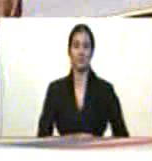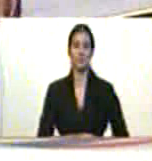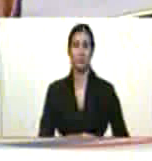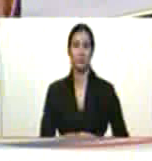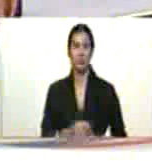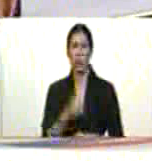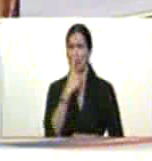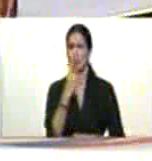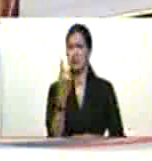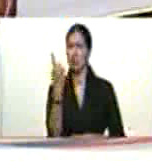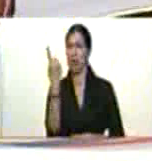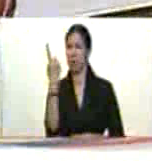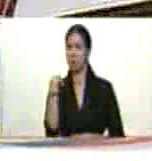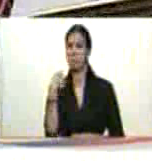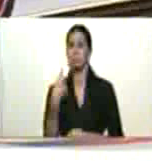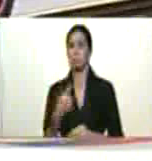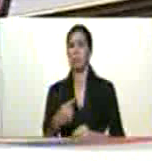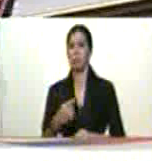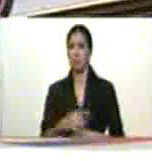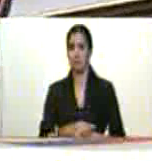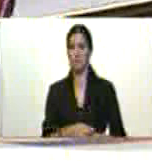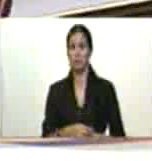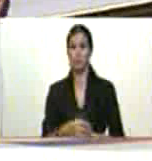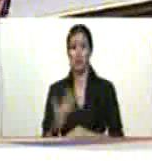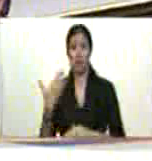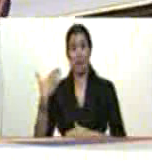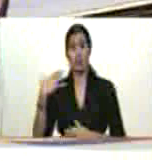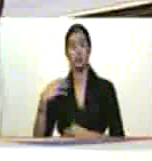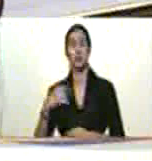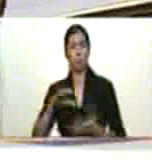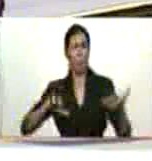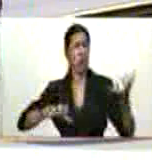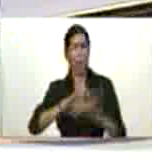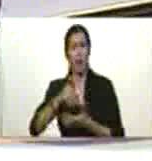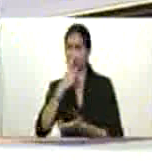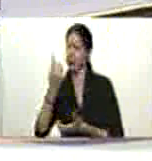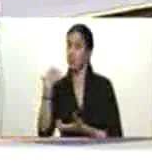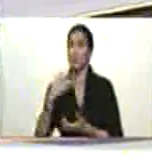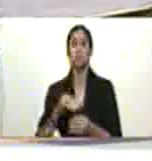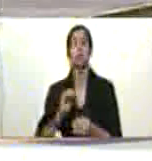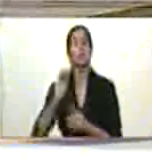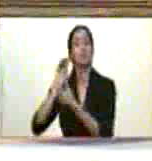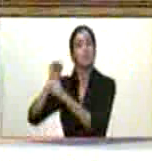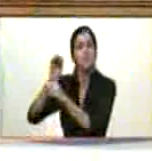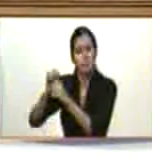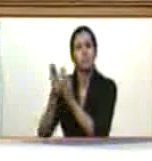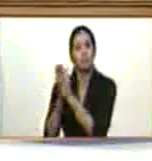hace un año, un poco más, ¿verdad? Cuando las guarimbas, buscando la paz,